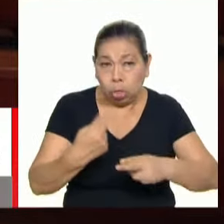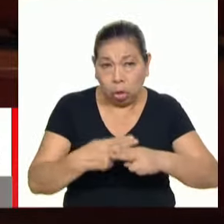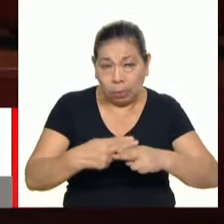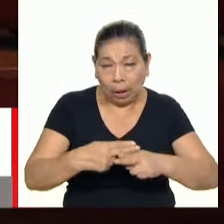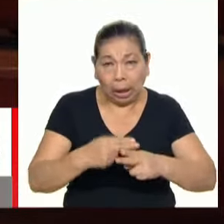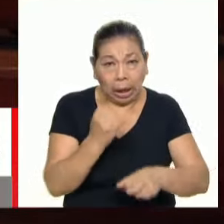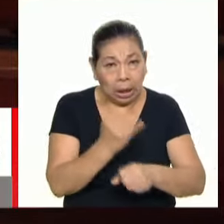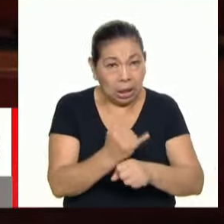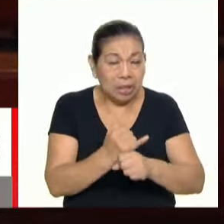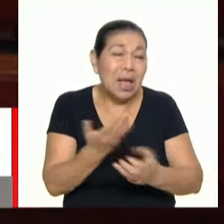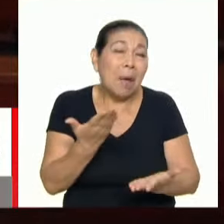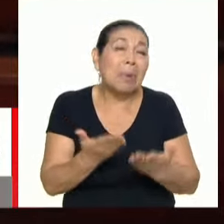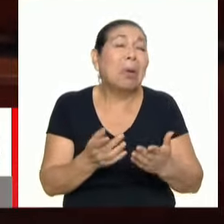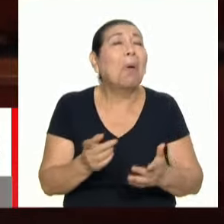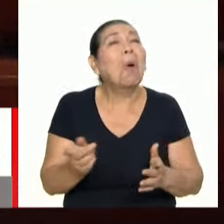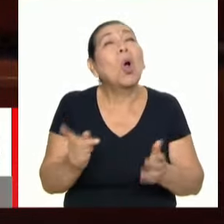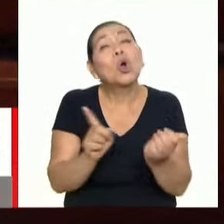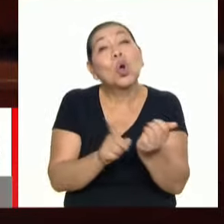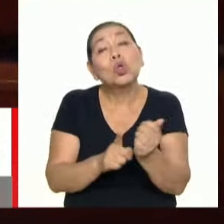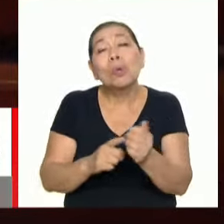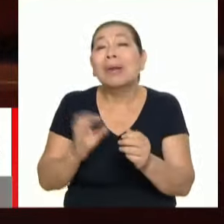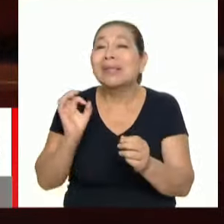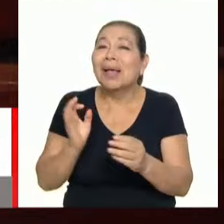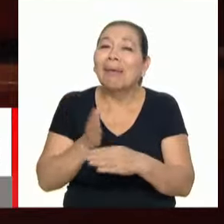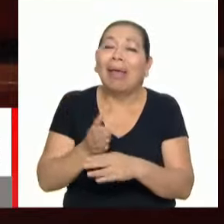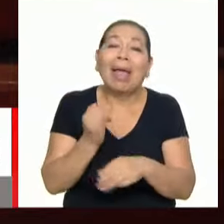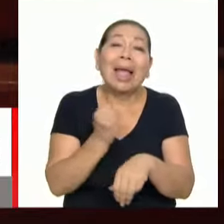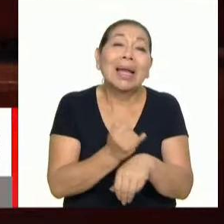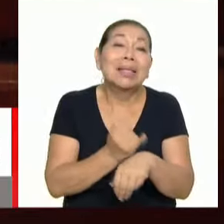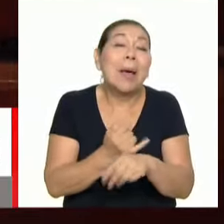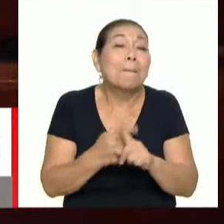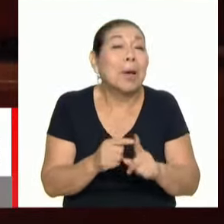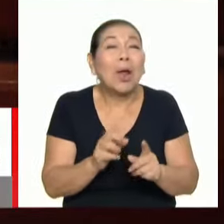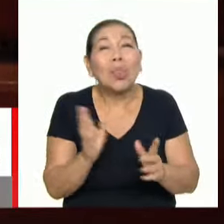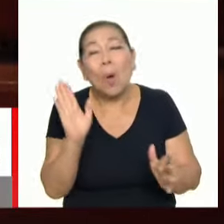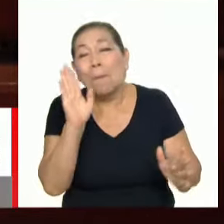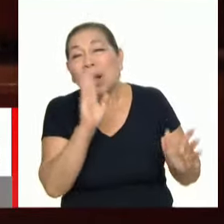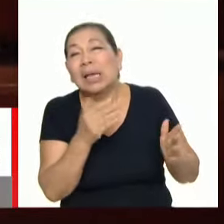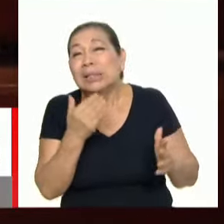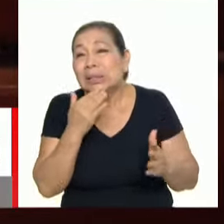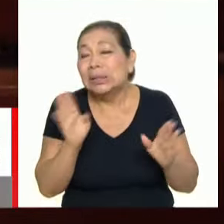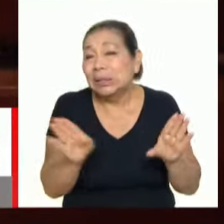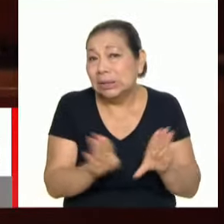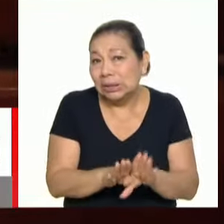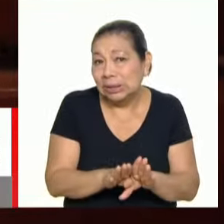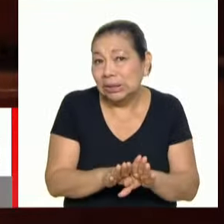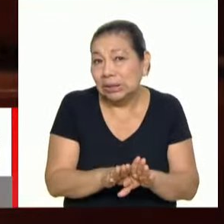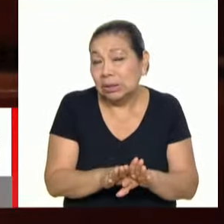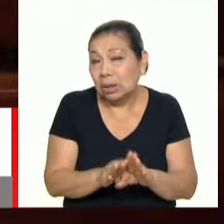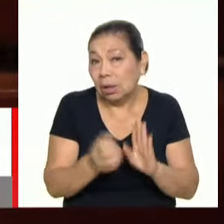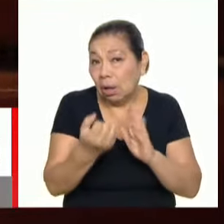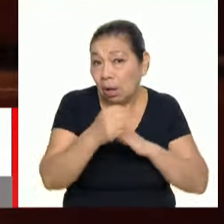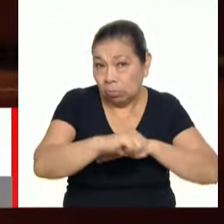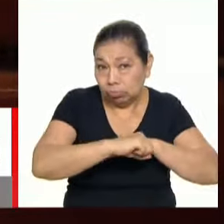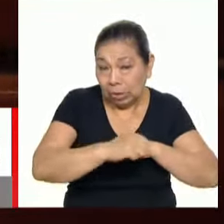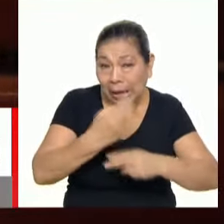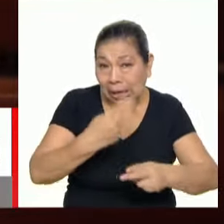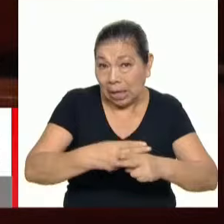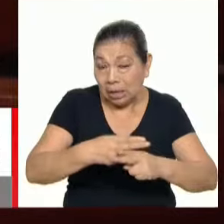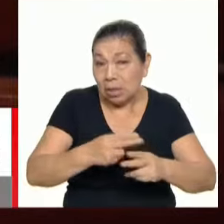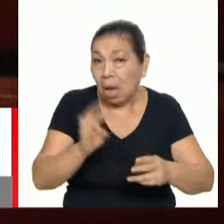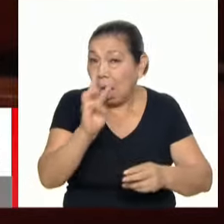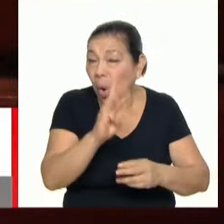iglesias? Seguramente a veces muchas personas por tradición ya van siempre a una iglesia y para no tener el problema de que van y están cerradas, ¿se va a publicar el nombre de esas iglesias de repente